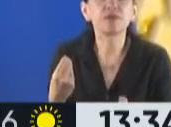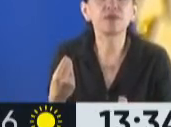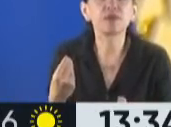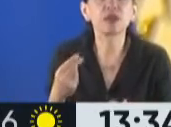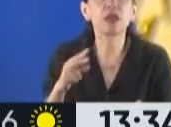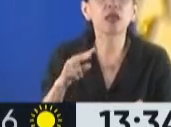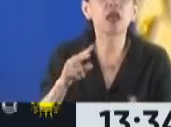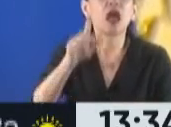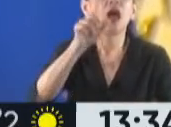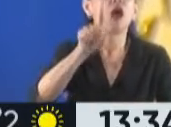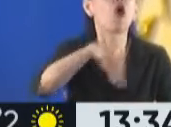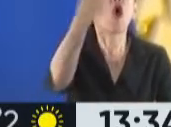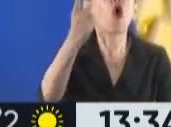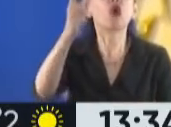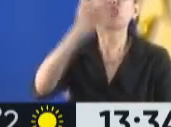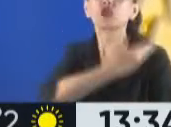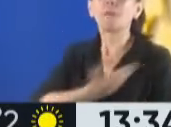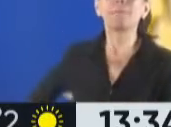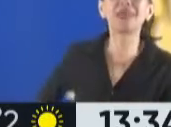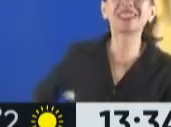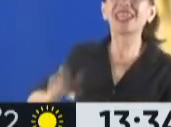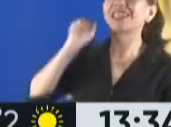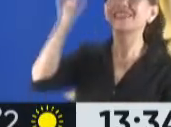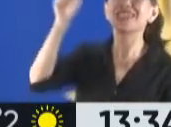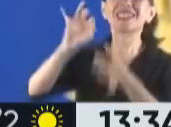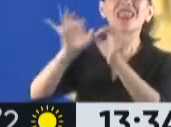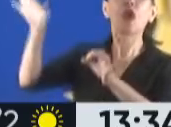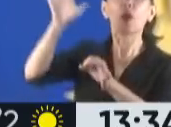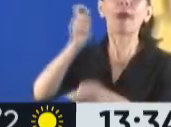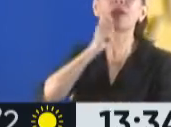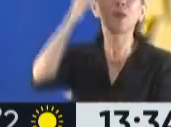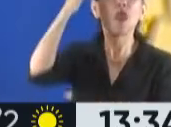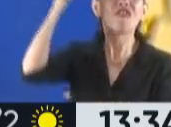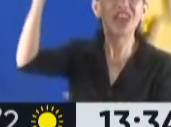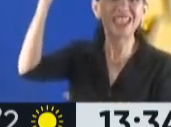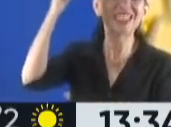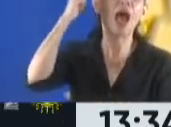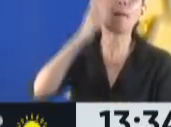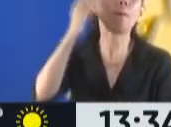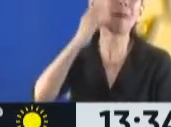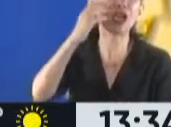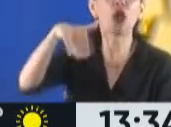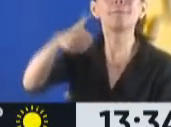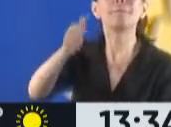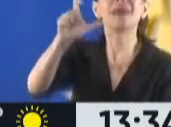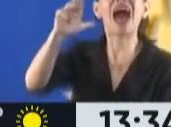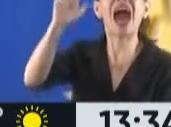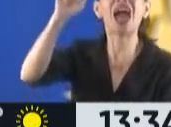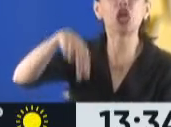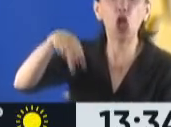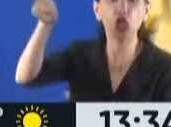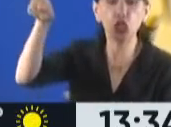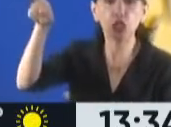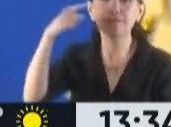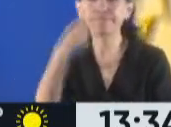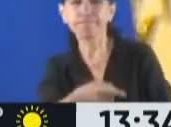que algunos presidentes de Europa plantearon, por ejemplo el presidente Macron, que veía con preocupación el desmonte de la